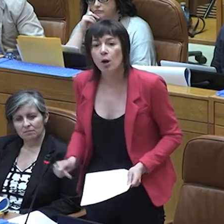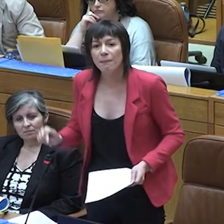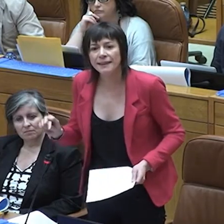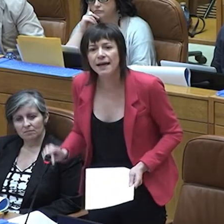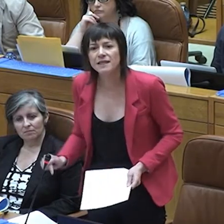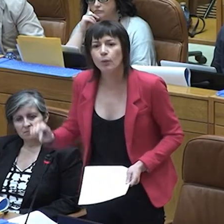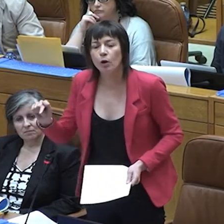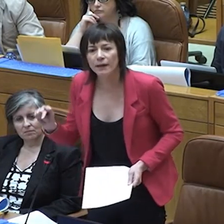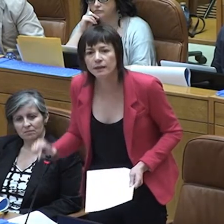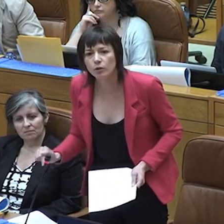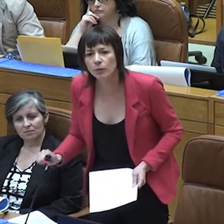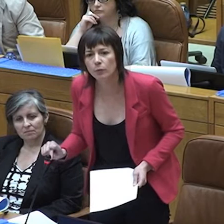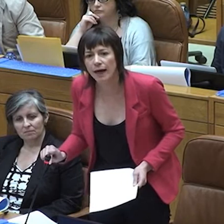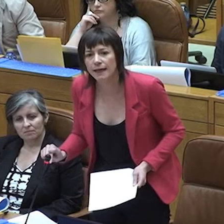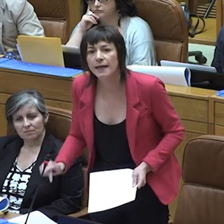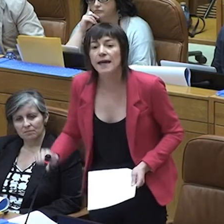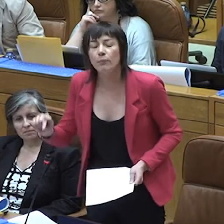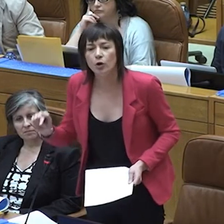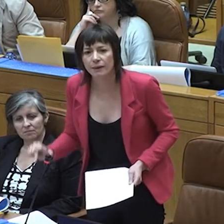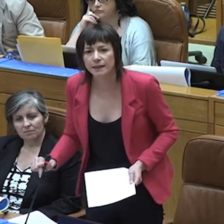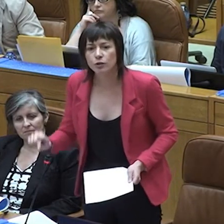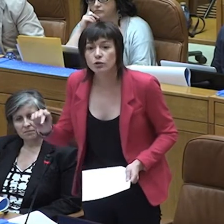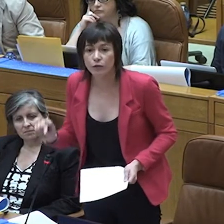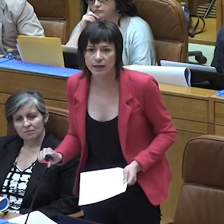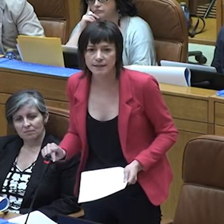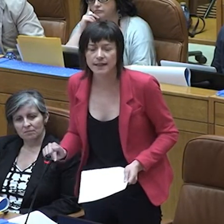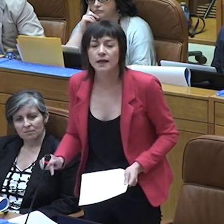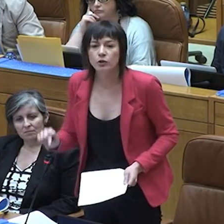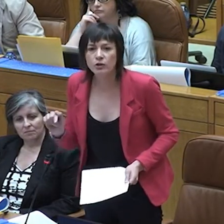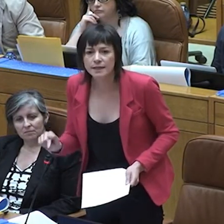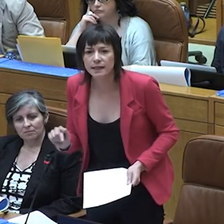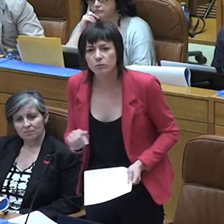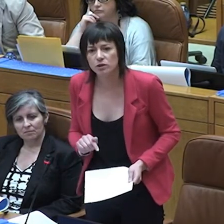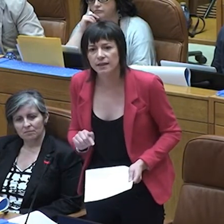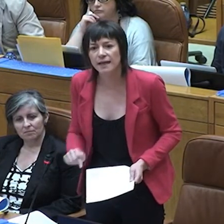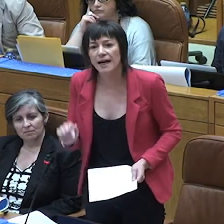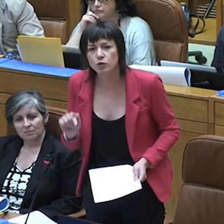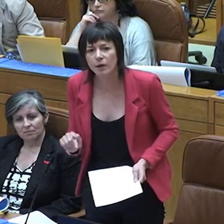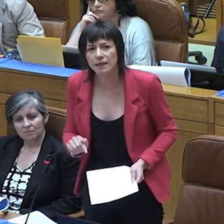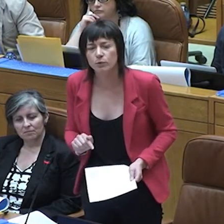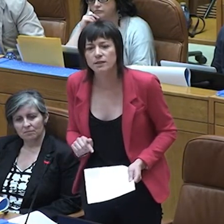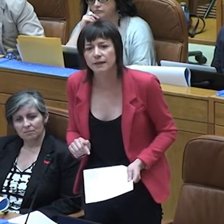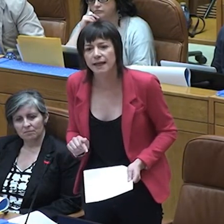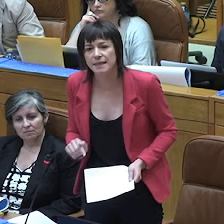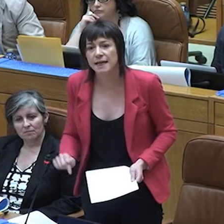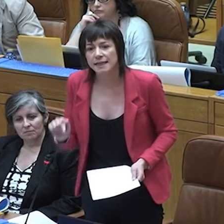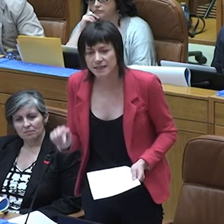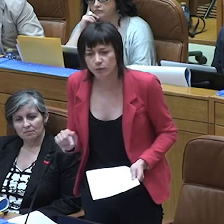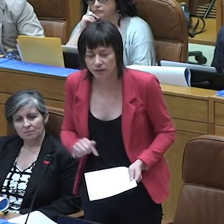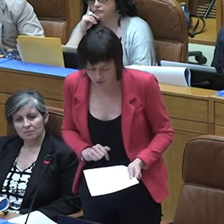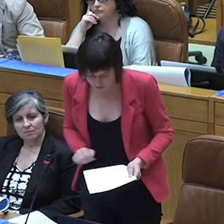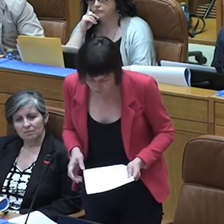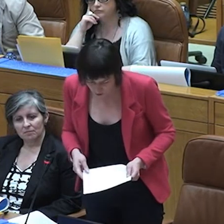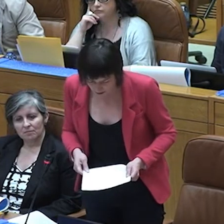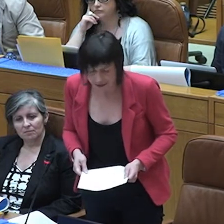financiero pactadas polo Partido Popular e polo Partido Socialista. Non esquive vostede as súas responsabilidades na